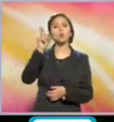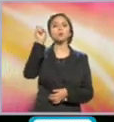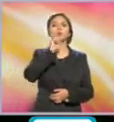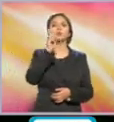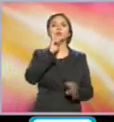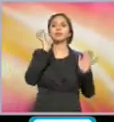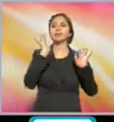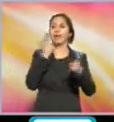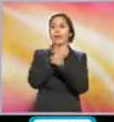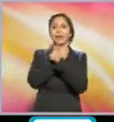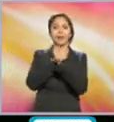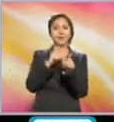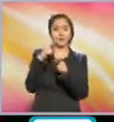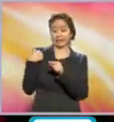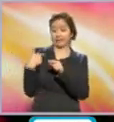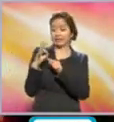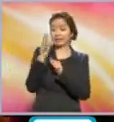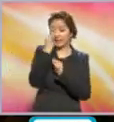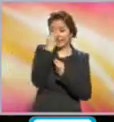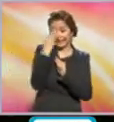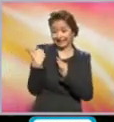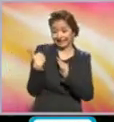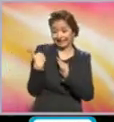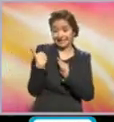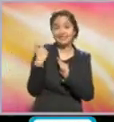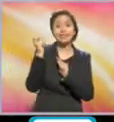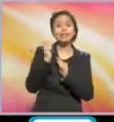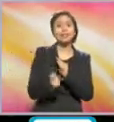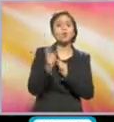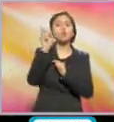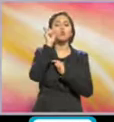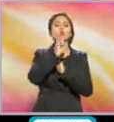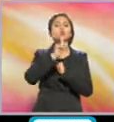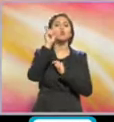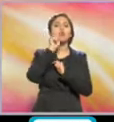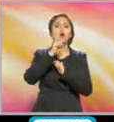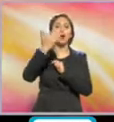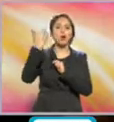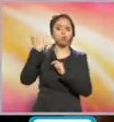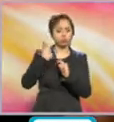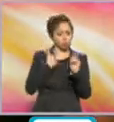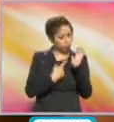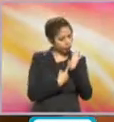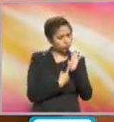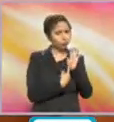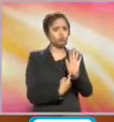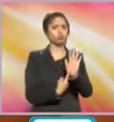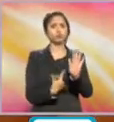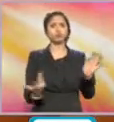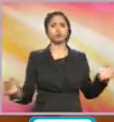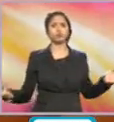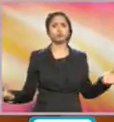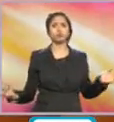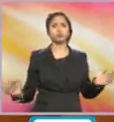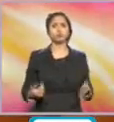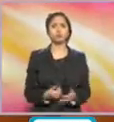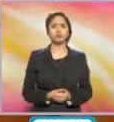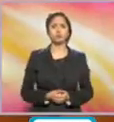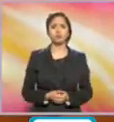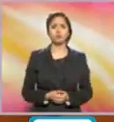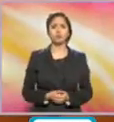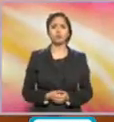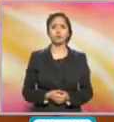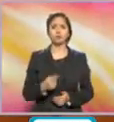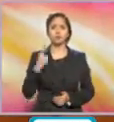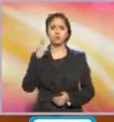tiene relativamente poco, ¿no? Que las mujeres, pues, demostraron... Pero ni la, lo que están hechas. ni la letra es esa.